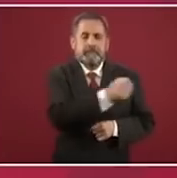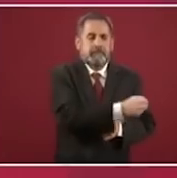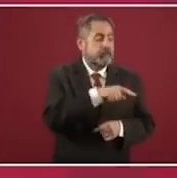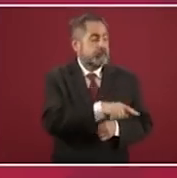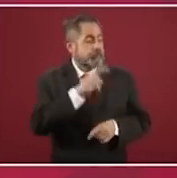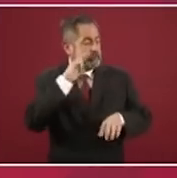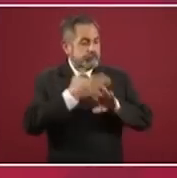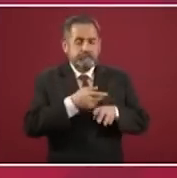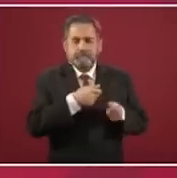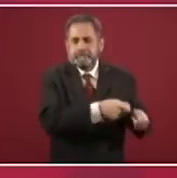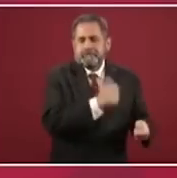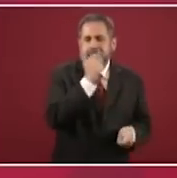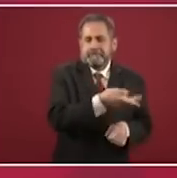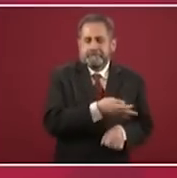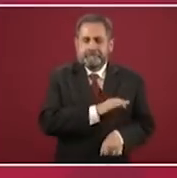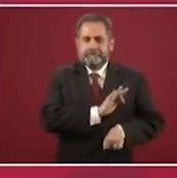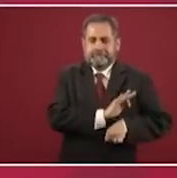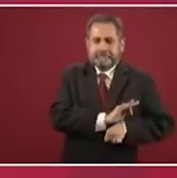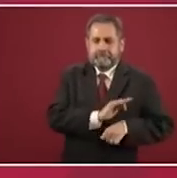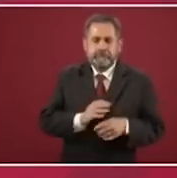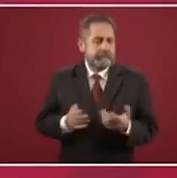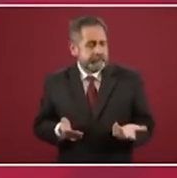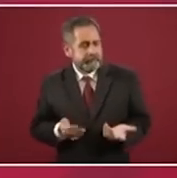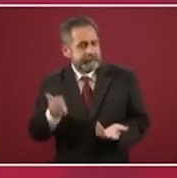de un político.